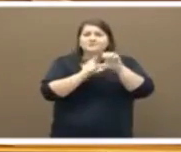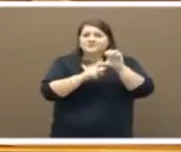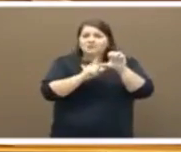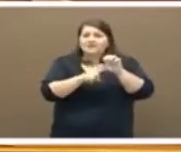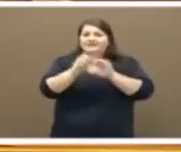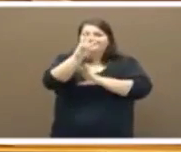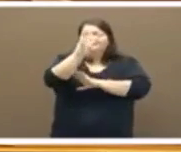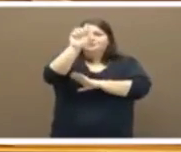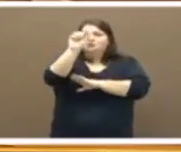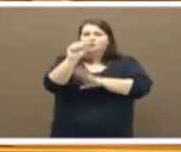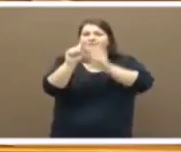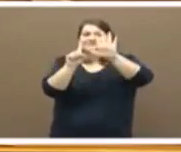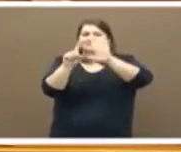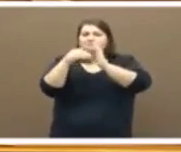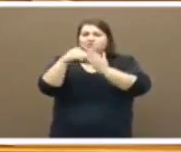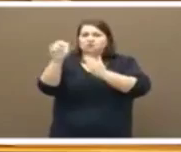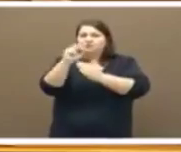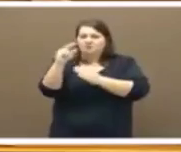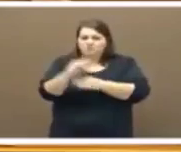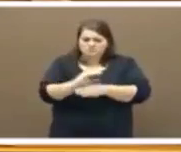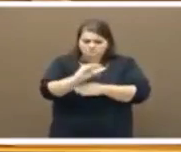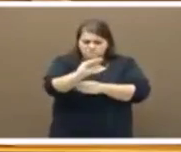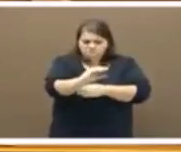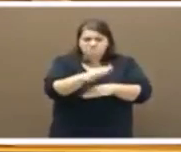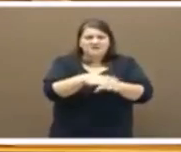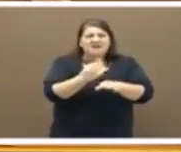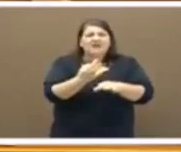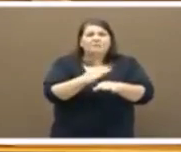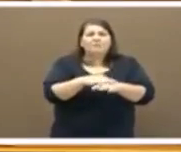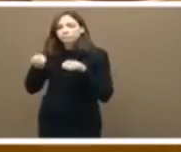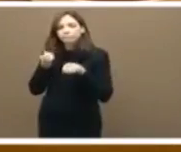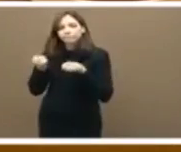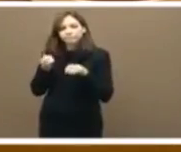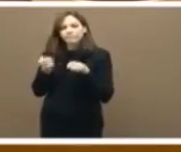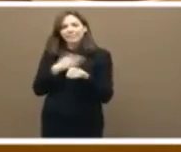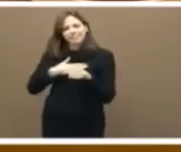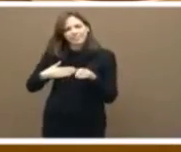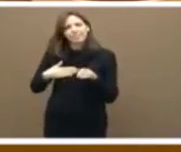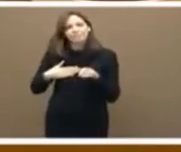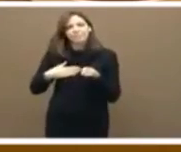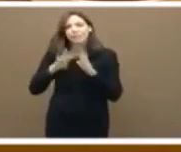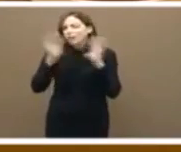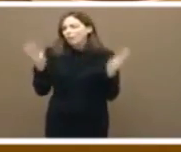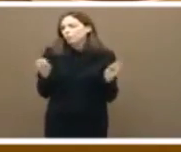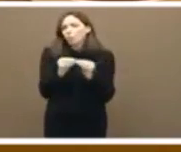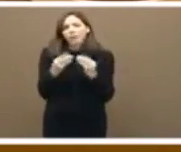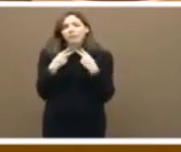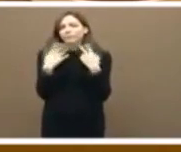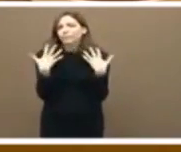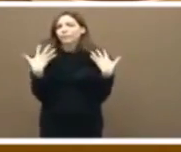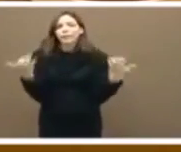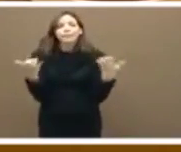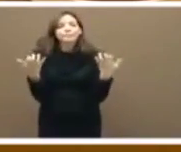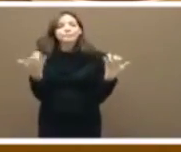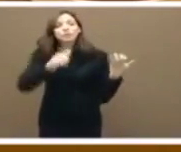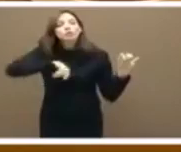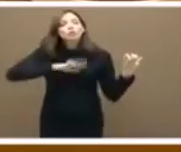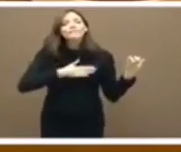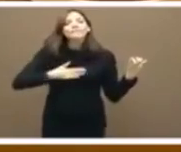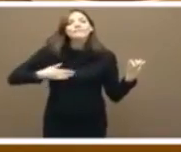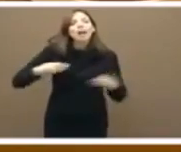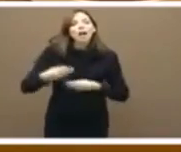dedica 3,6 millones de euros a políticas económicas. En definitiva, señorías, hemos querido hacer